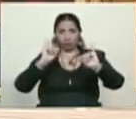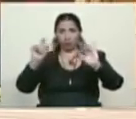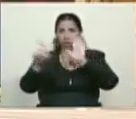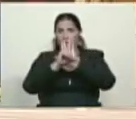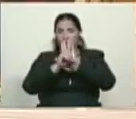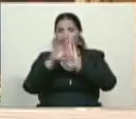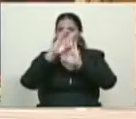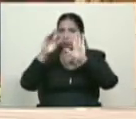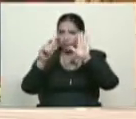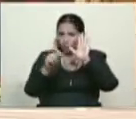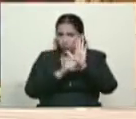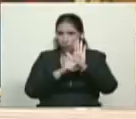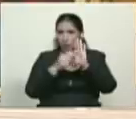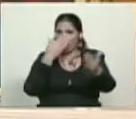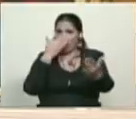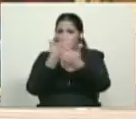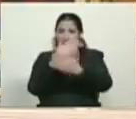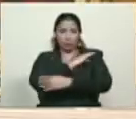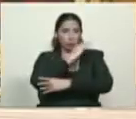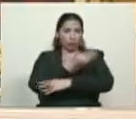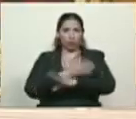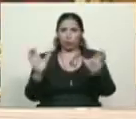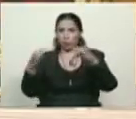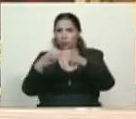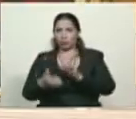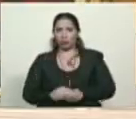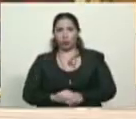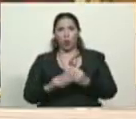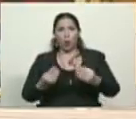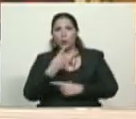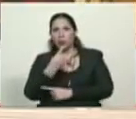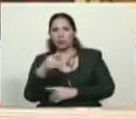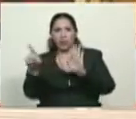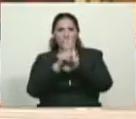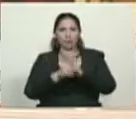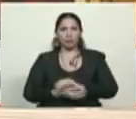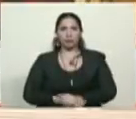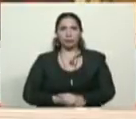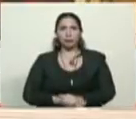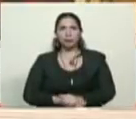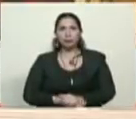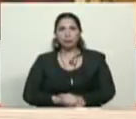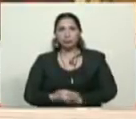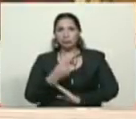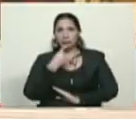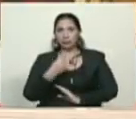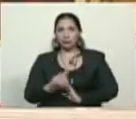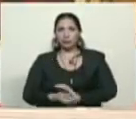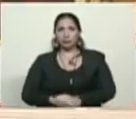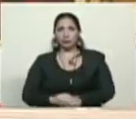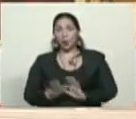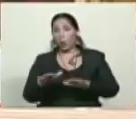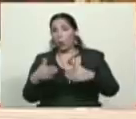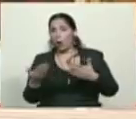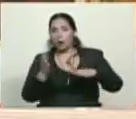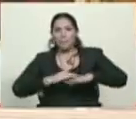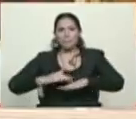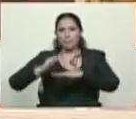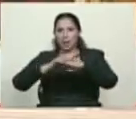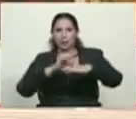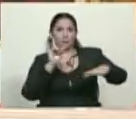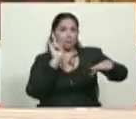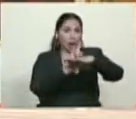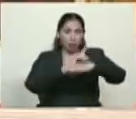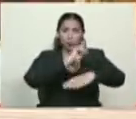legalmente, constitucionalmente, ante los poderes constituidos, como manda la ley. Dice, cuando se produzca la falta